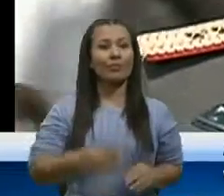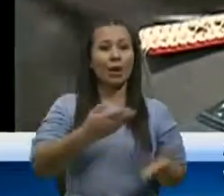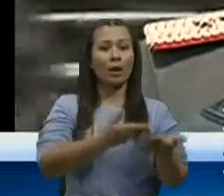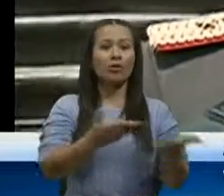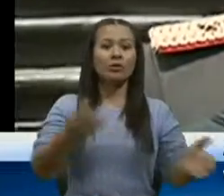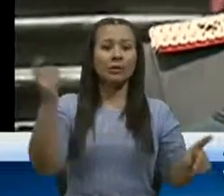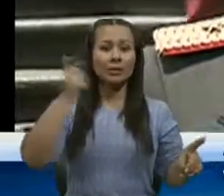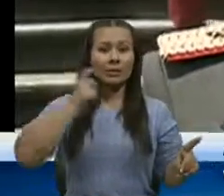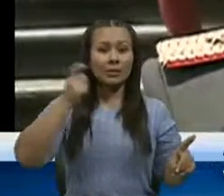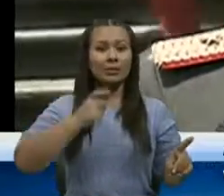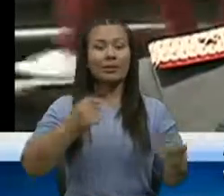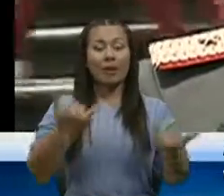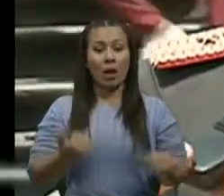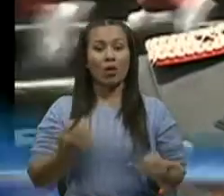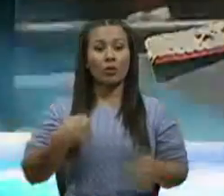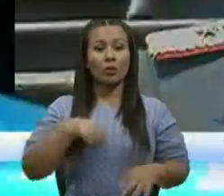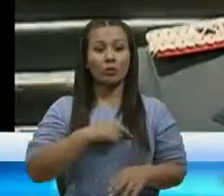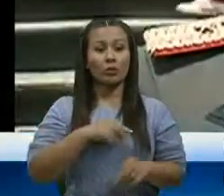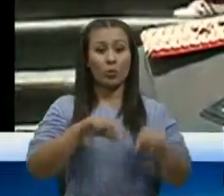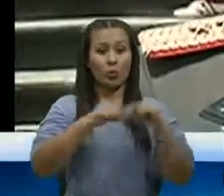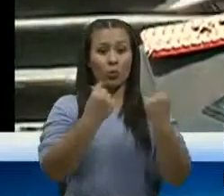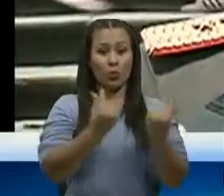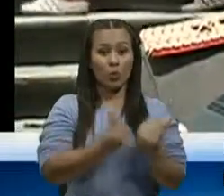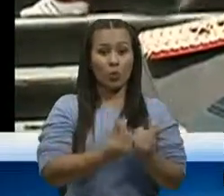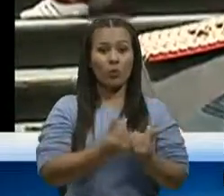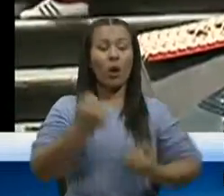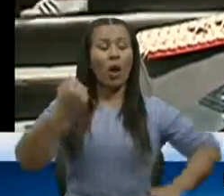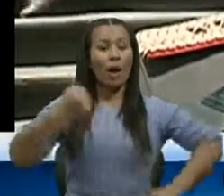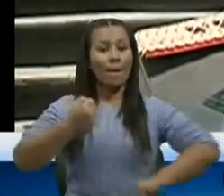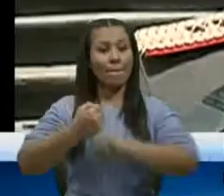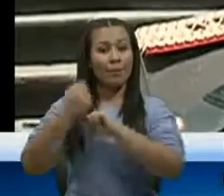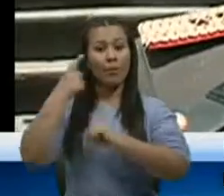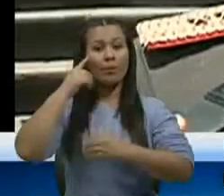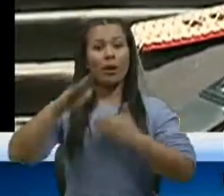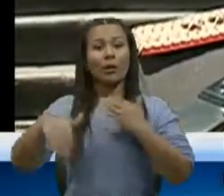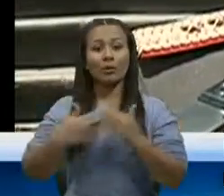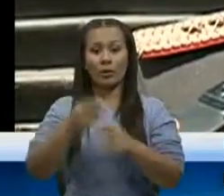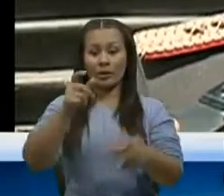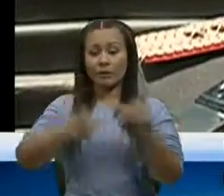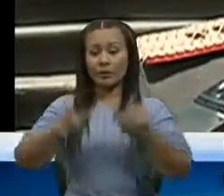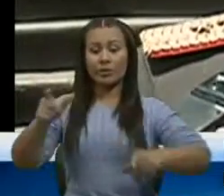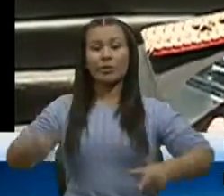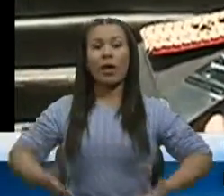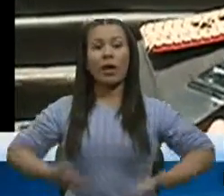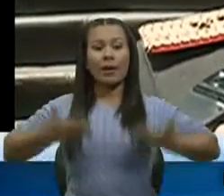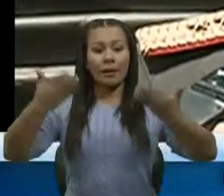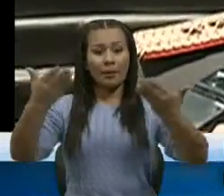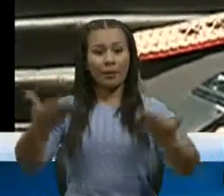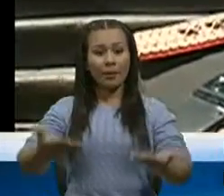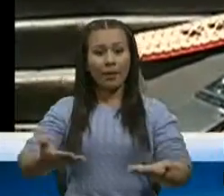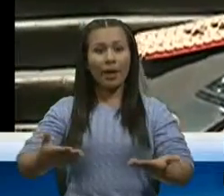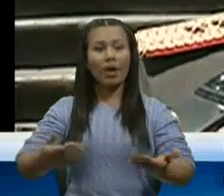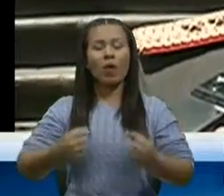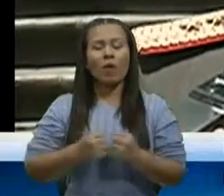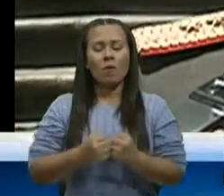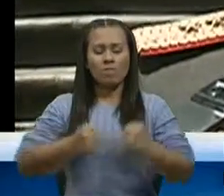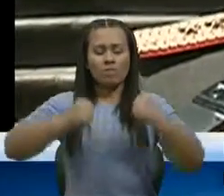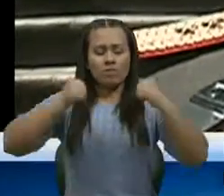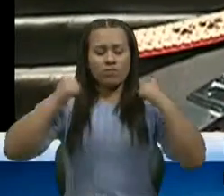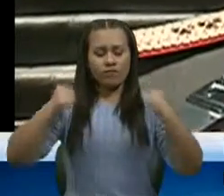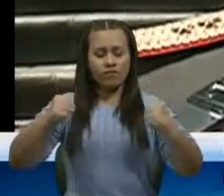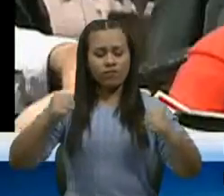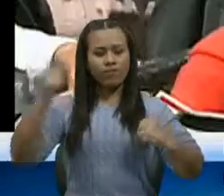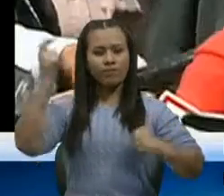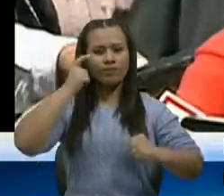necesitan. La institución también nos ha apoyado a todo el personal para brindarles las fuerzas necesarias para